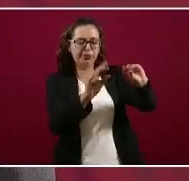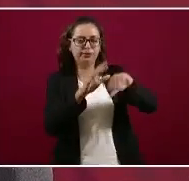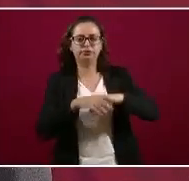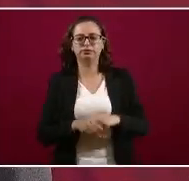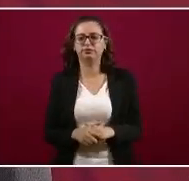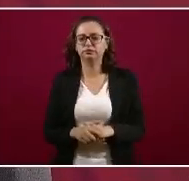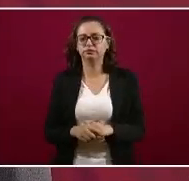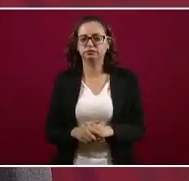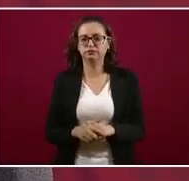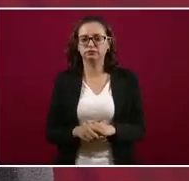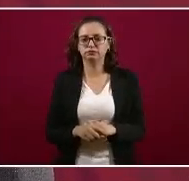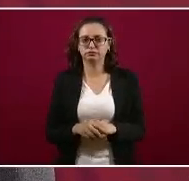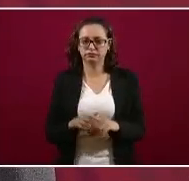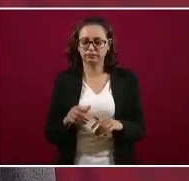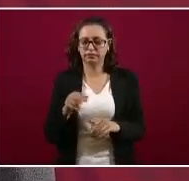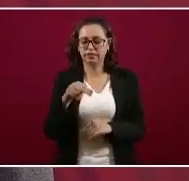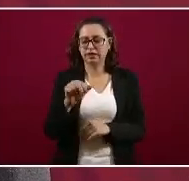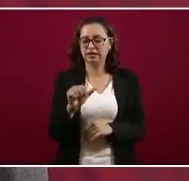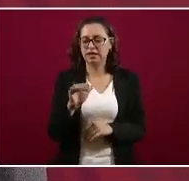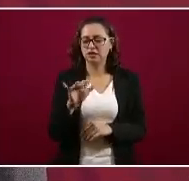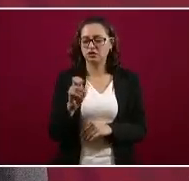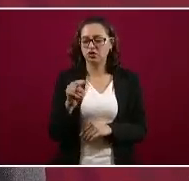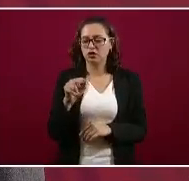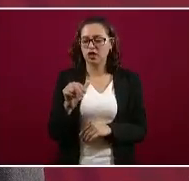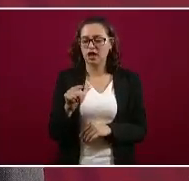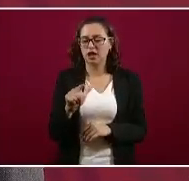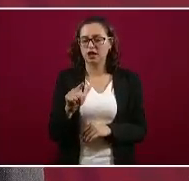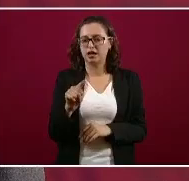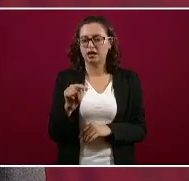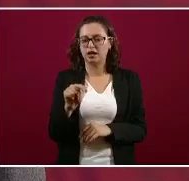nacional financiera atolón